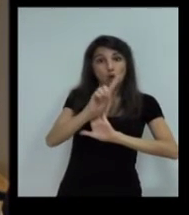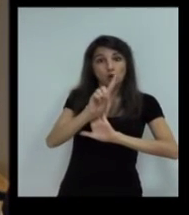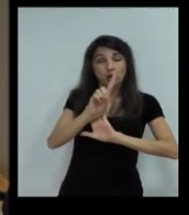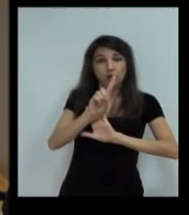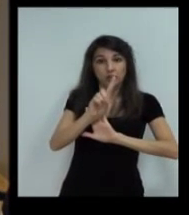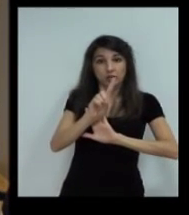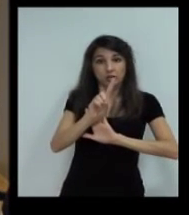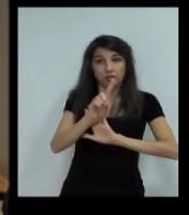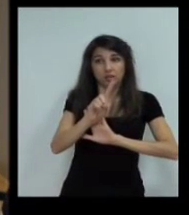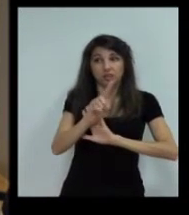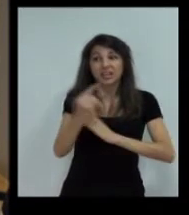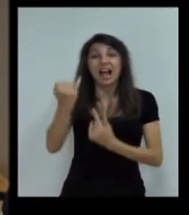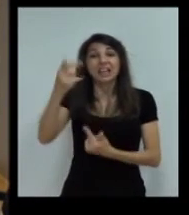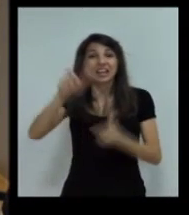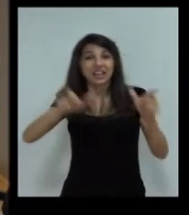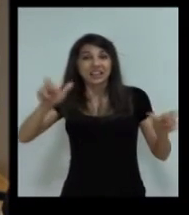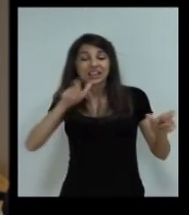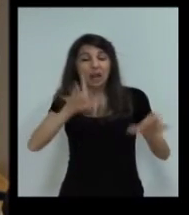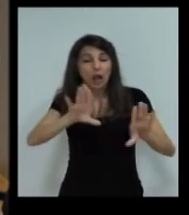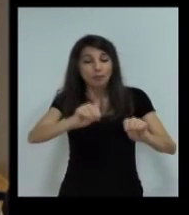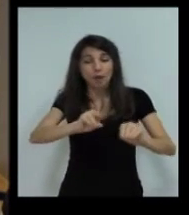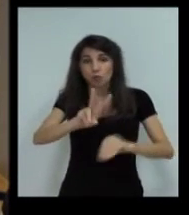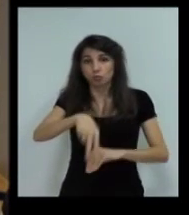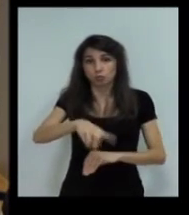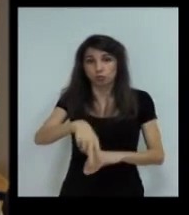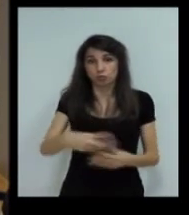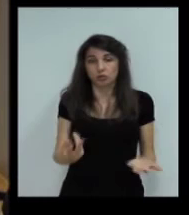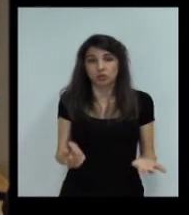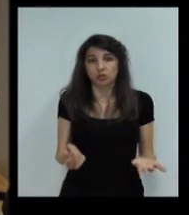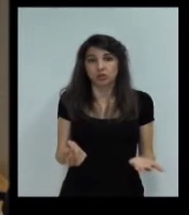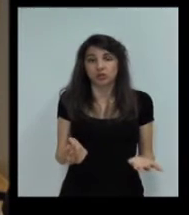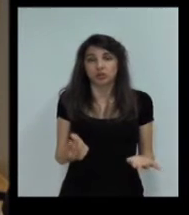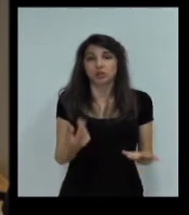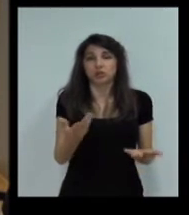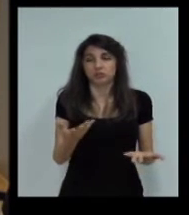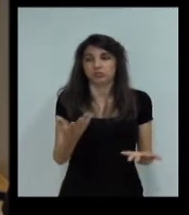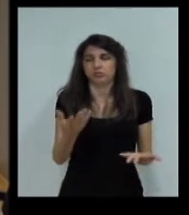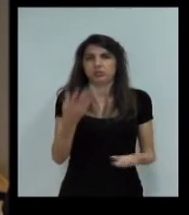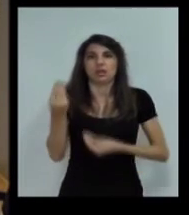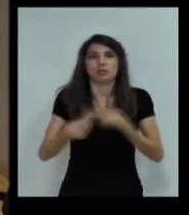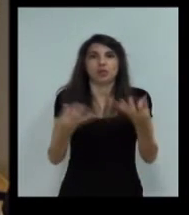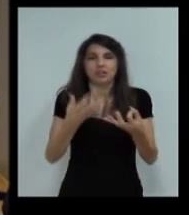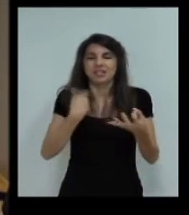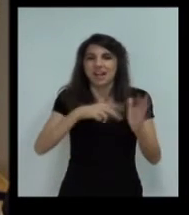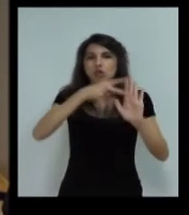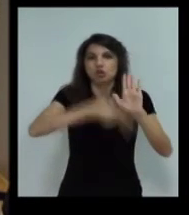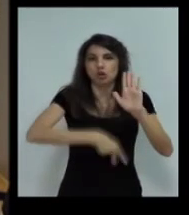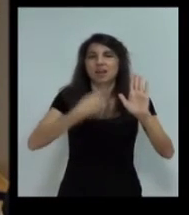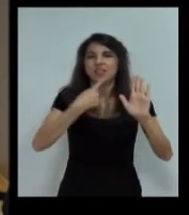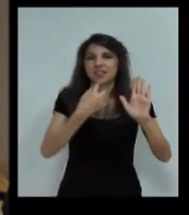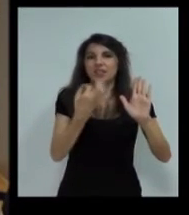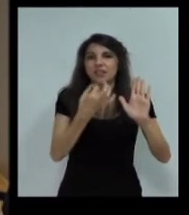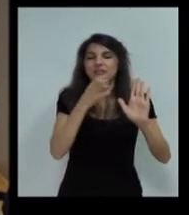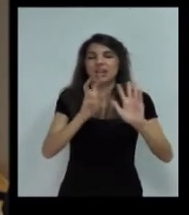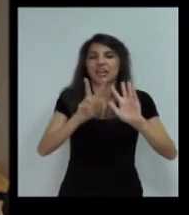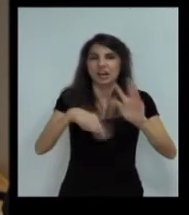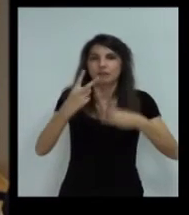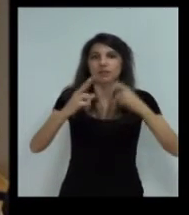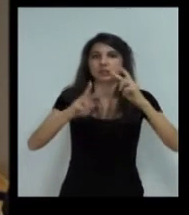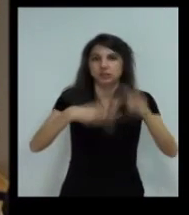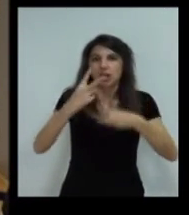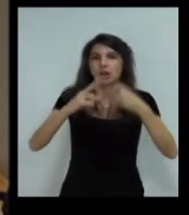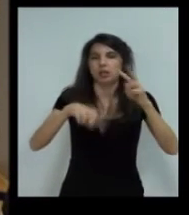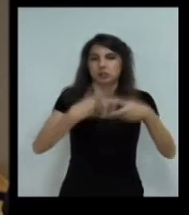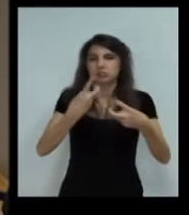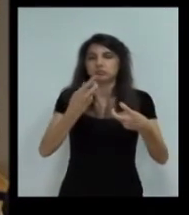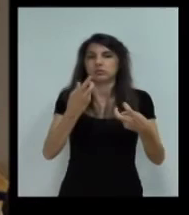y hay gente que no lo apaga nunca. Sí, es verdad. Claro. Y no se Pero bueno, ¿qué estamos haciendo? Sí, Si ya dice la norma que se tiene que refrescar cada no sé cuánto tiempo como